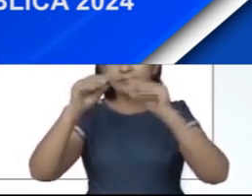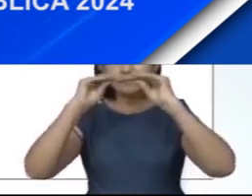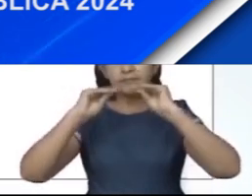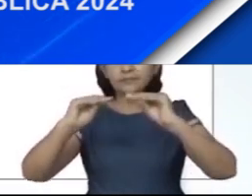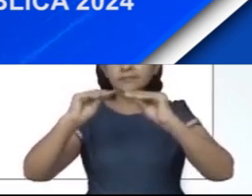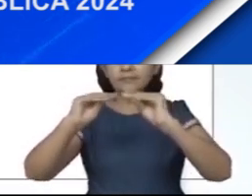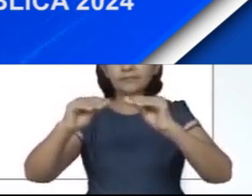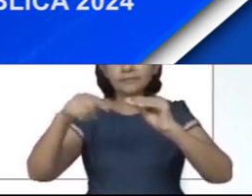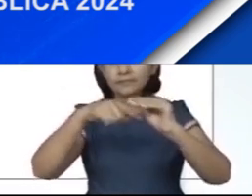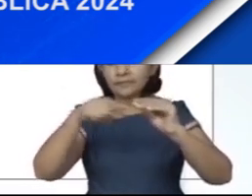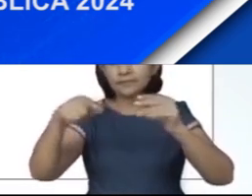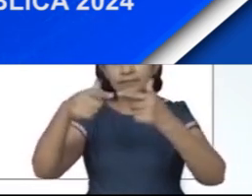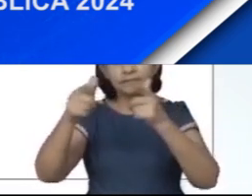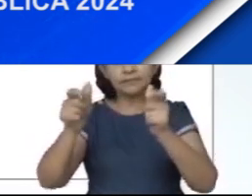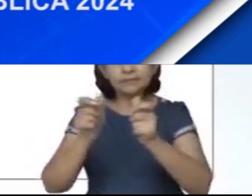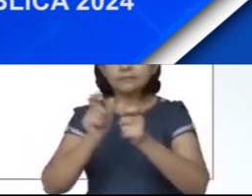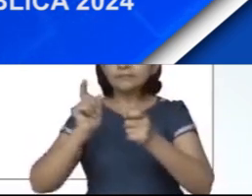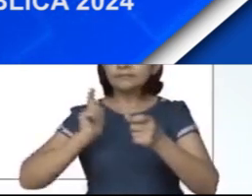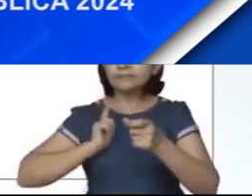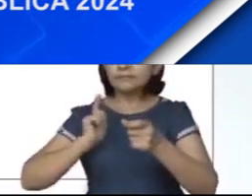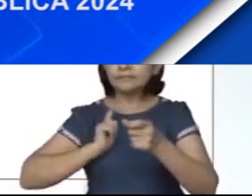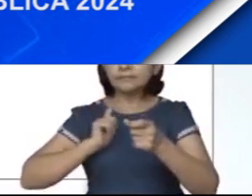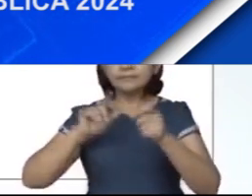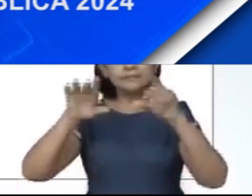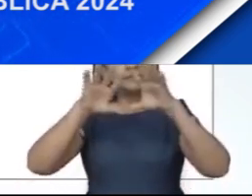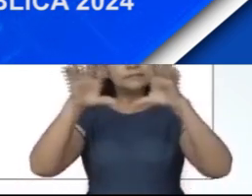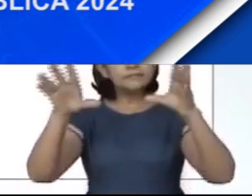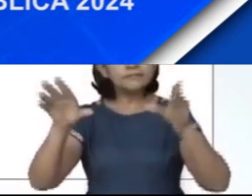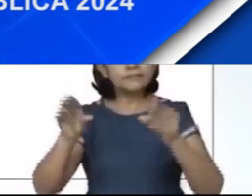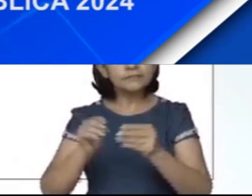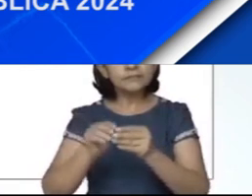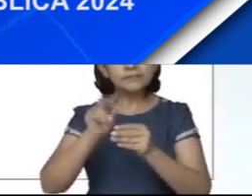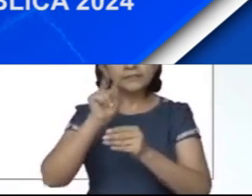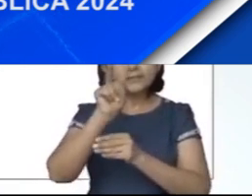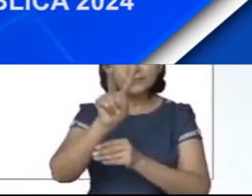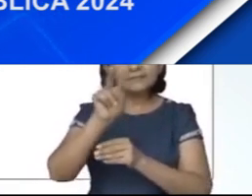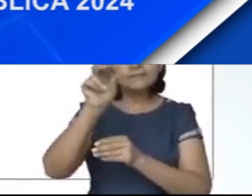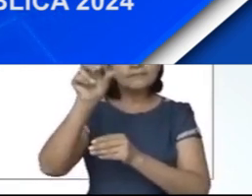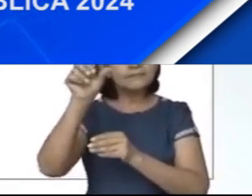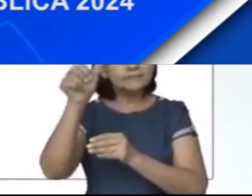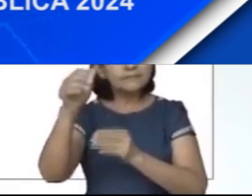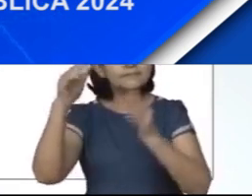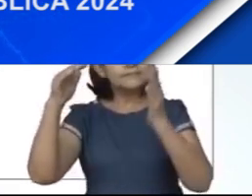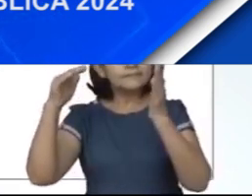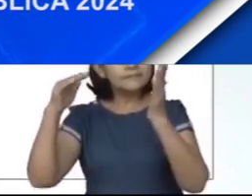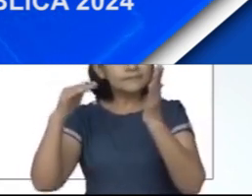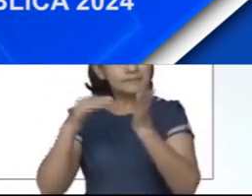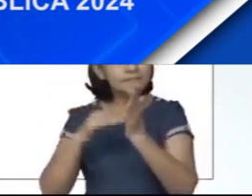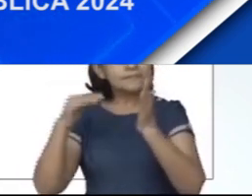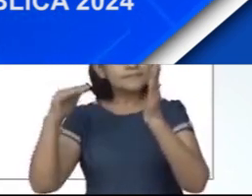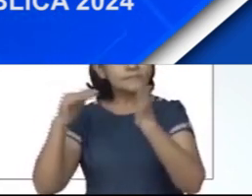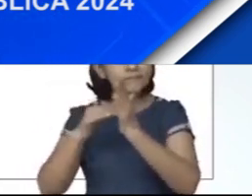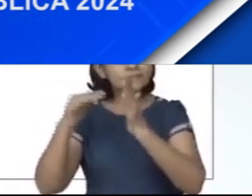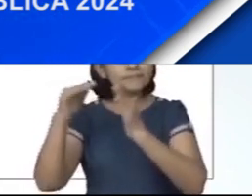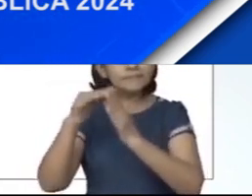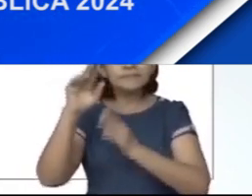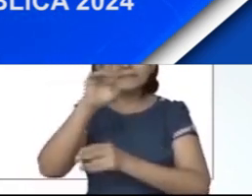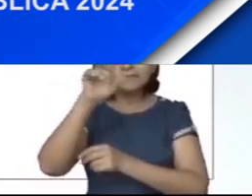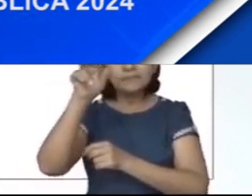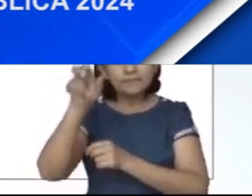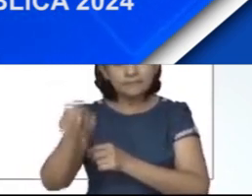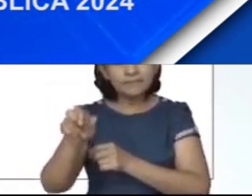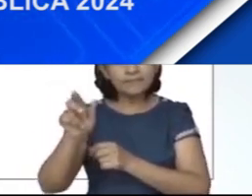el sector de educación tiene como un total de 26 mil millones de